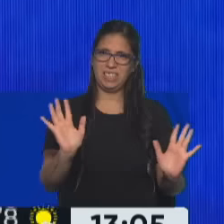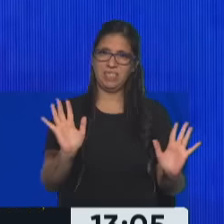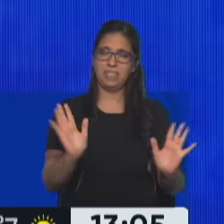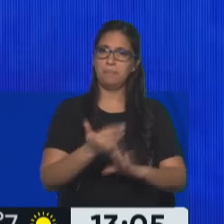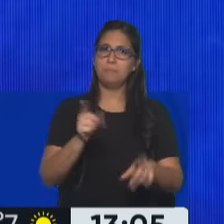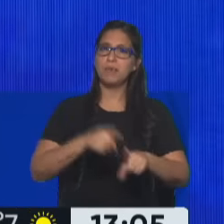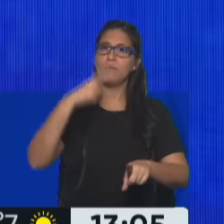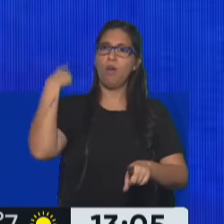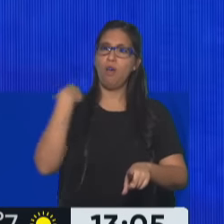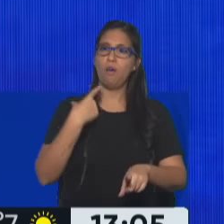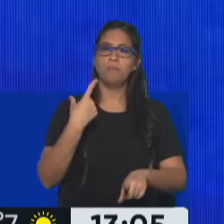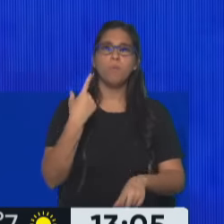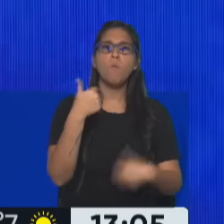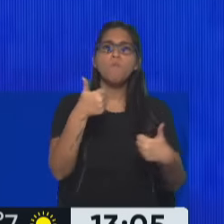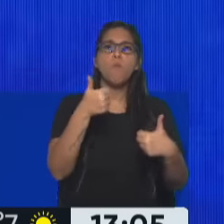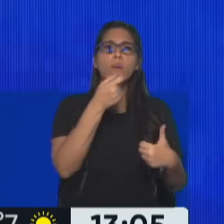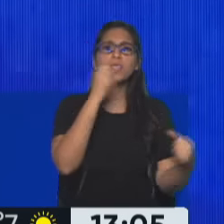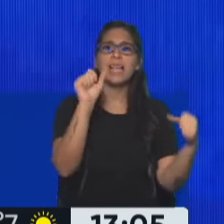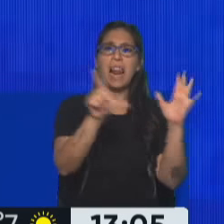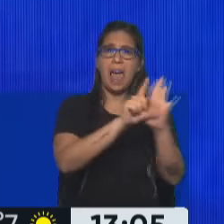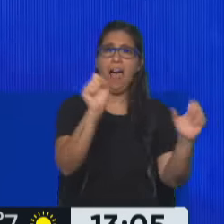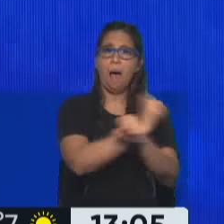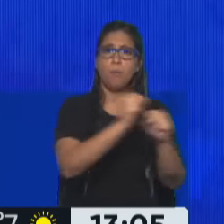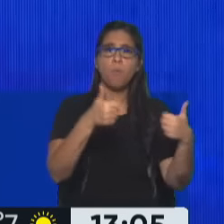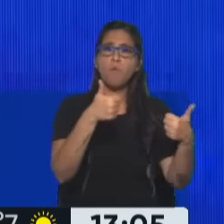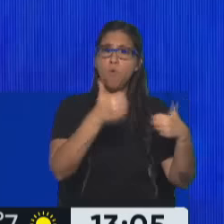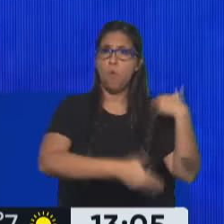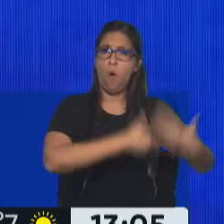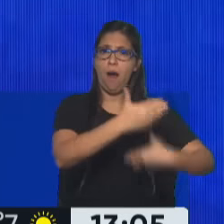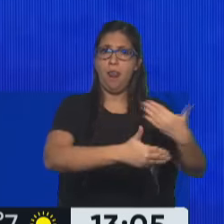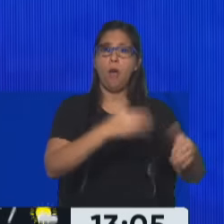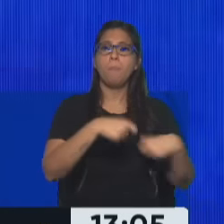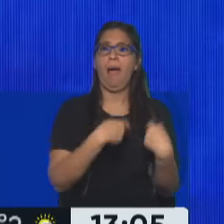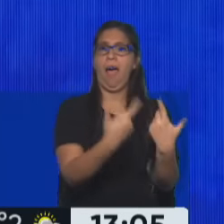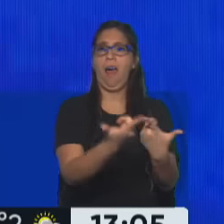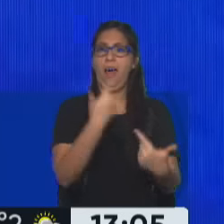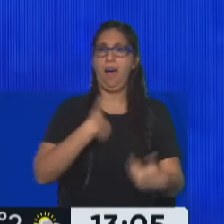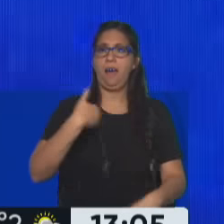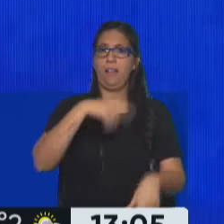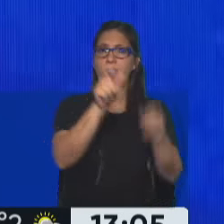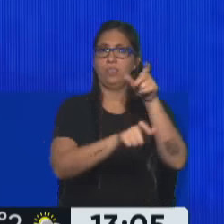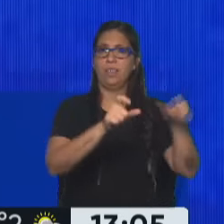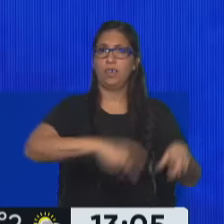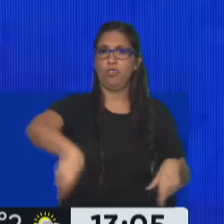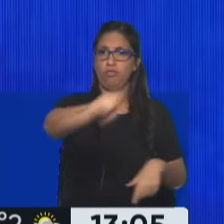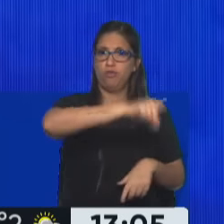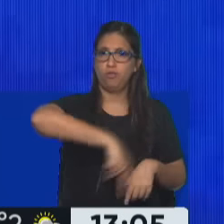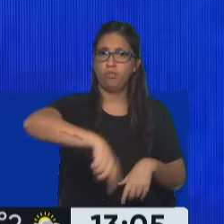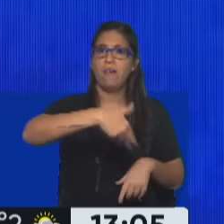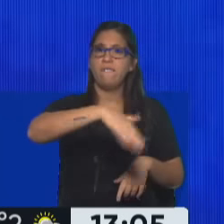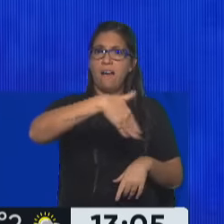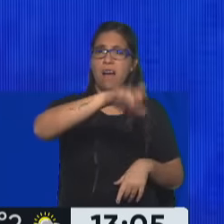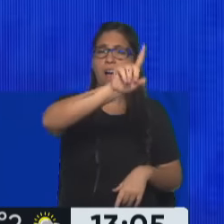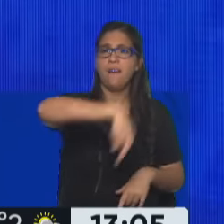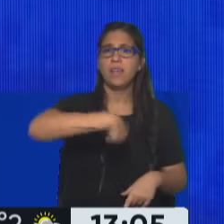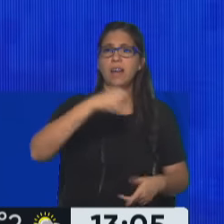uno. Es muy bueno que la ley pase, muy bueno, porque es una ley para los argentinos. Es una ley que va a cambiar